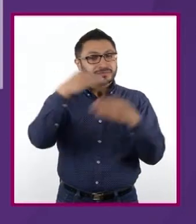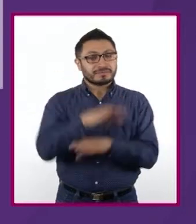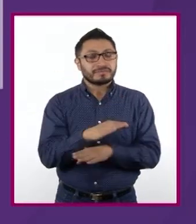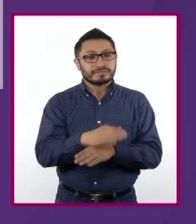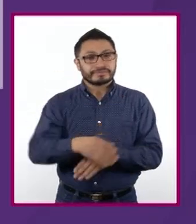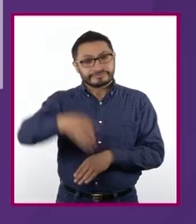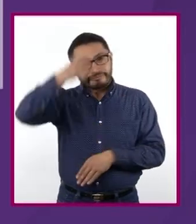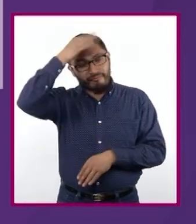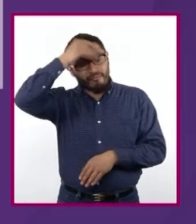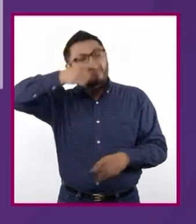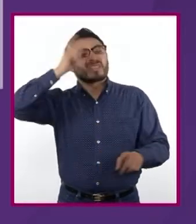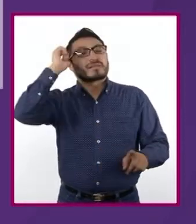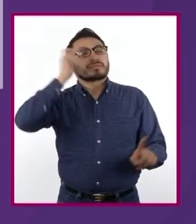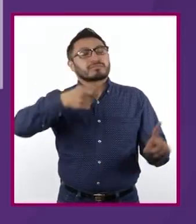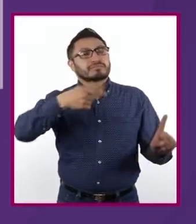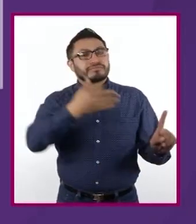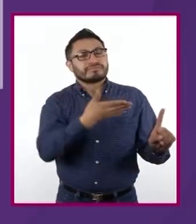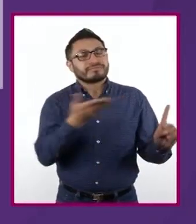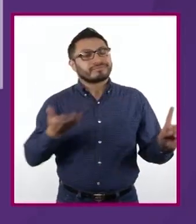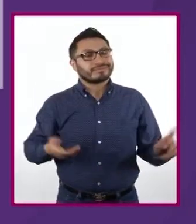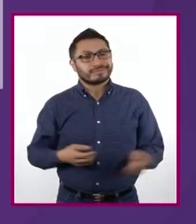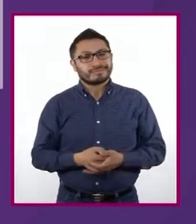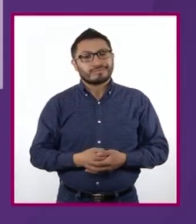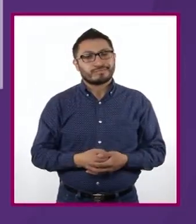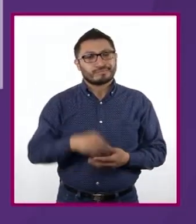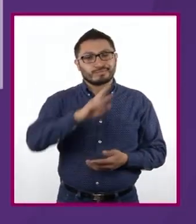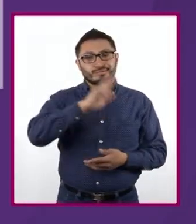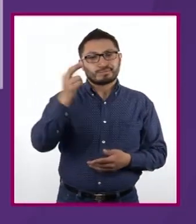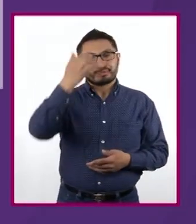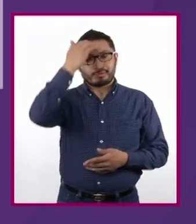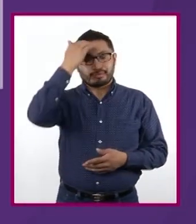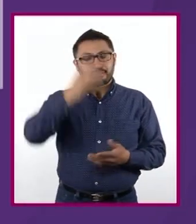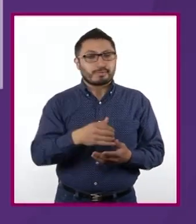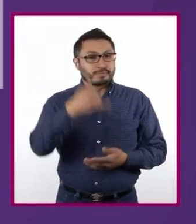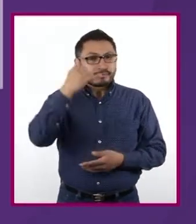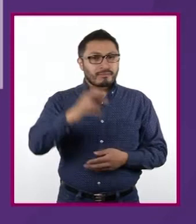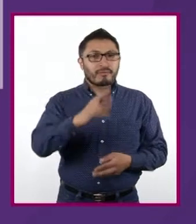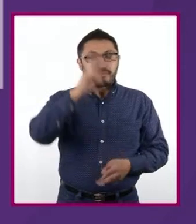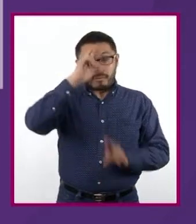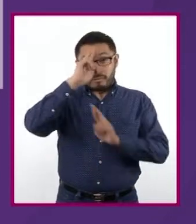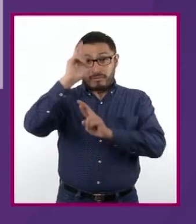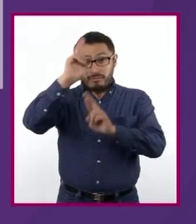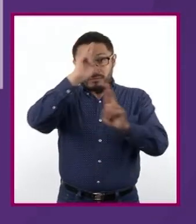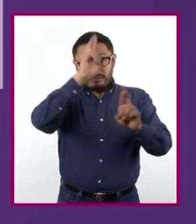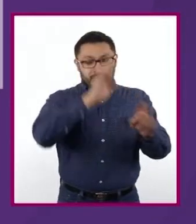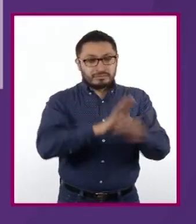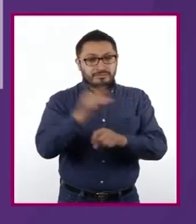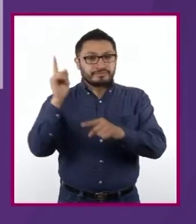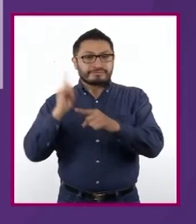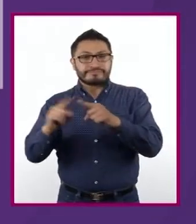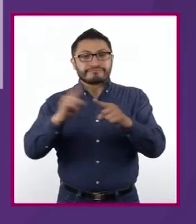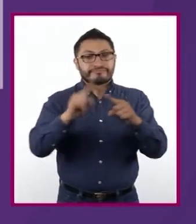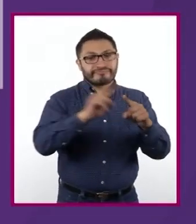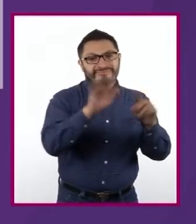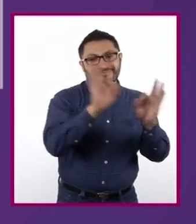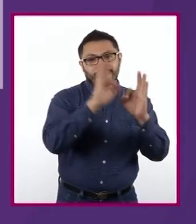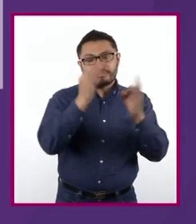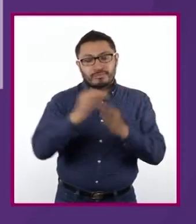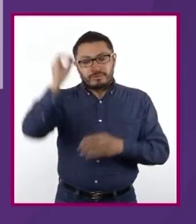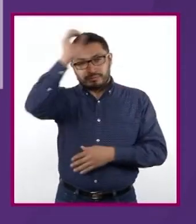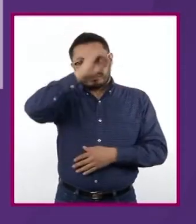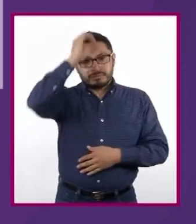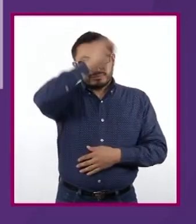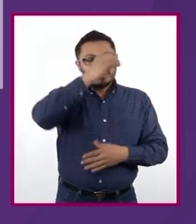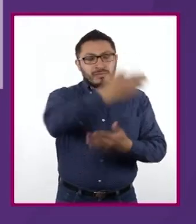el aprendizaje esperado. Reconoce y respeta los diferentes puntos de vista